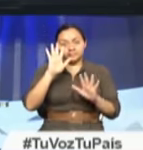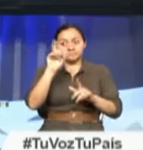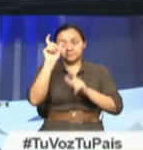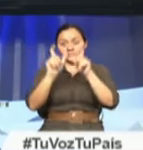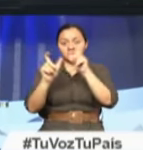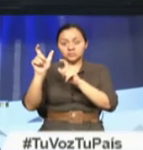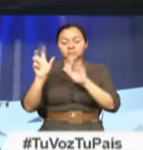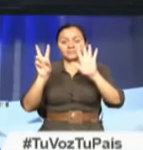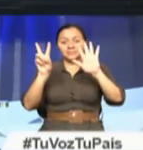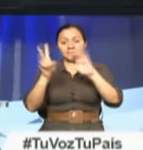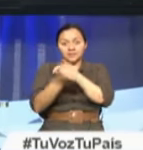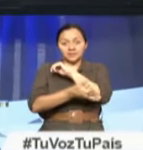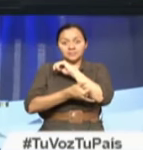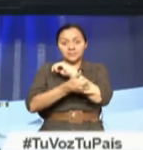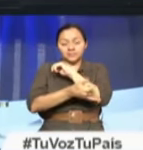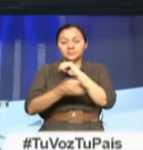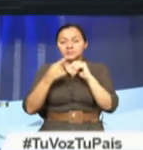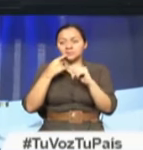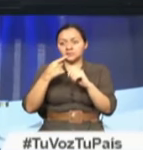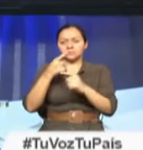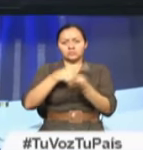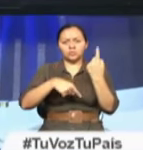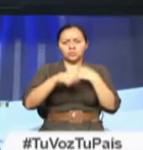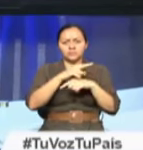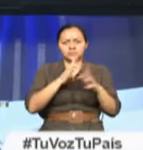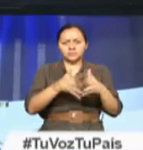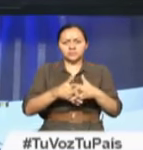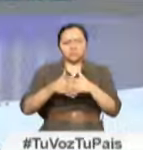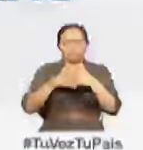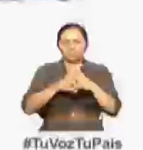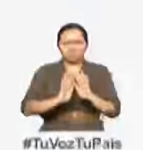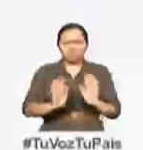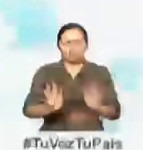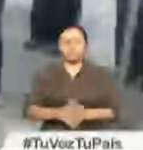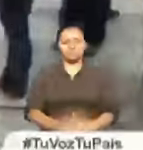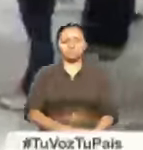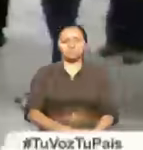los siete países afectados retornaron a Estados Unidos.